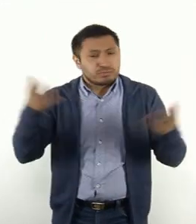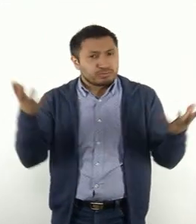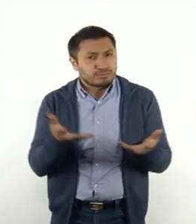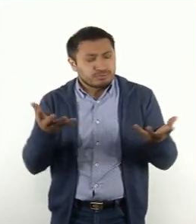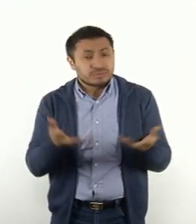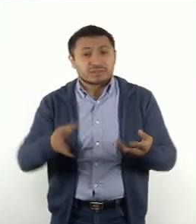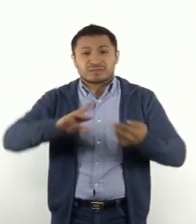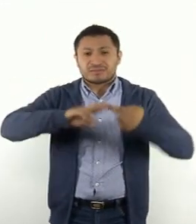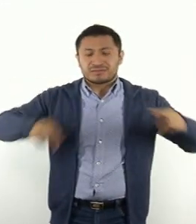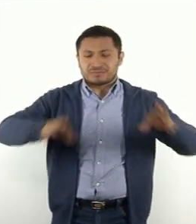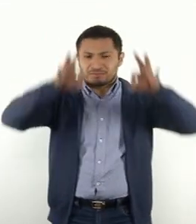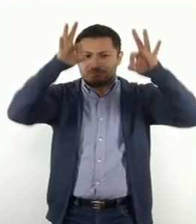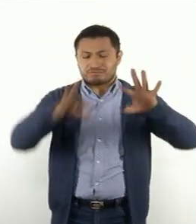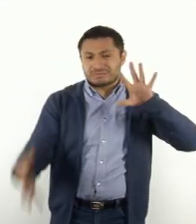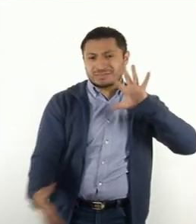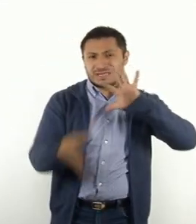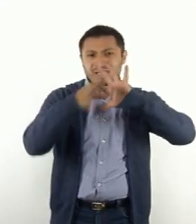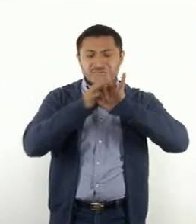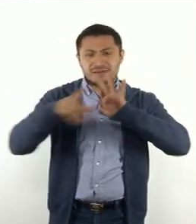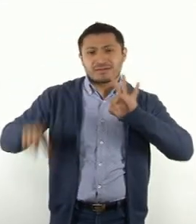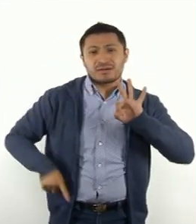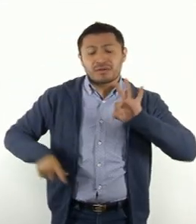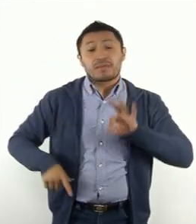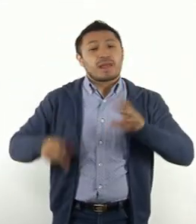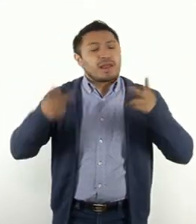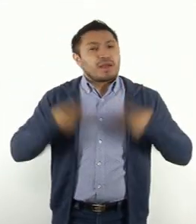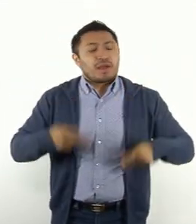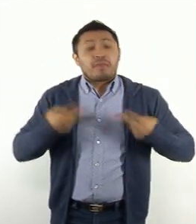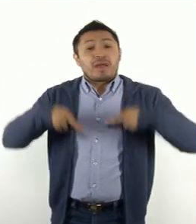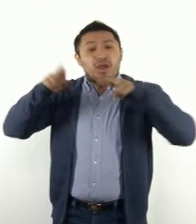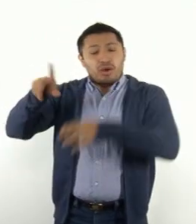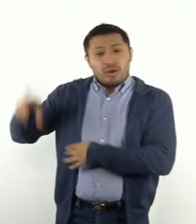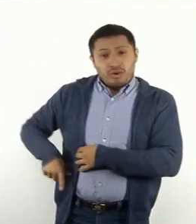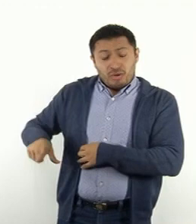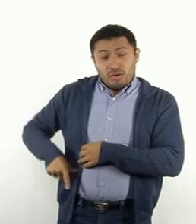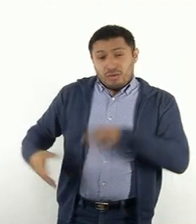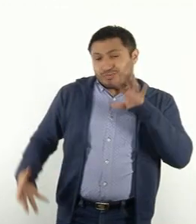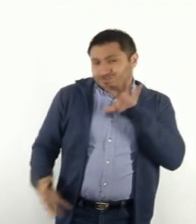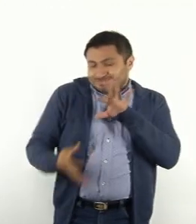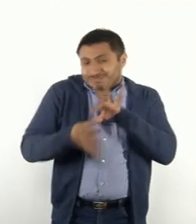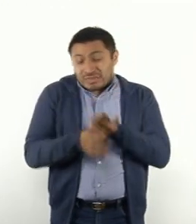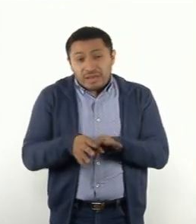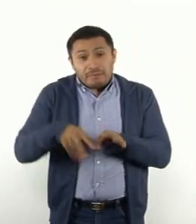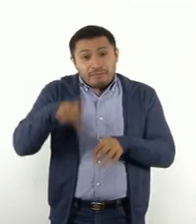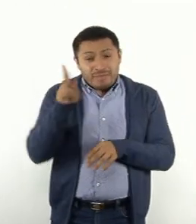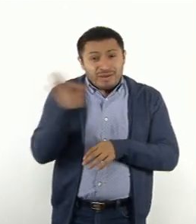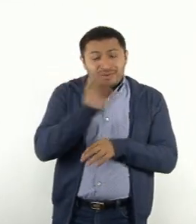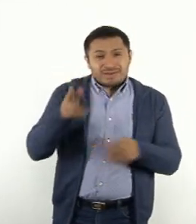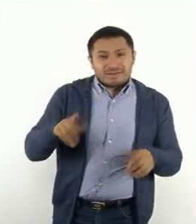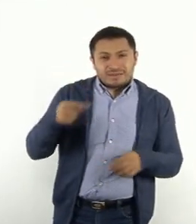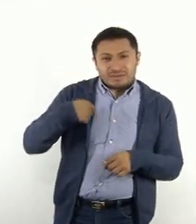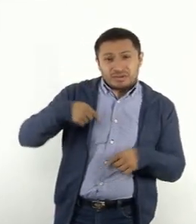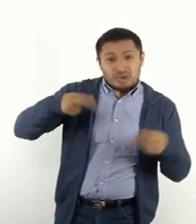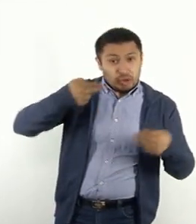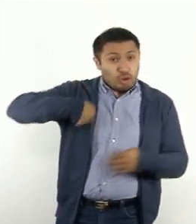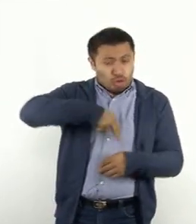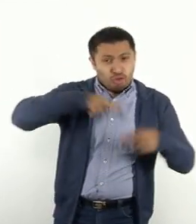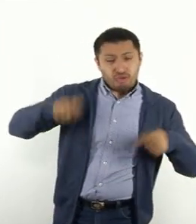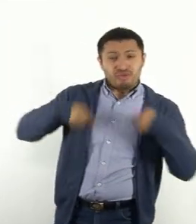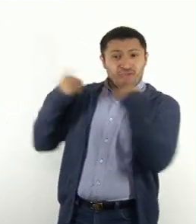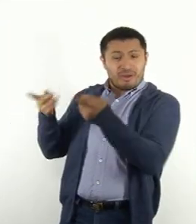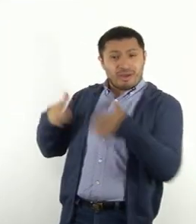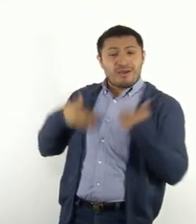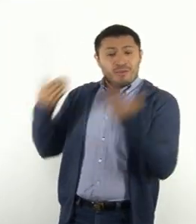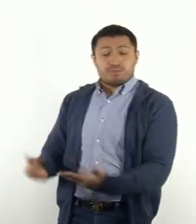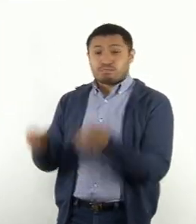buena relación con el Estado y sus representantes. Pero si la confianza en ellos disminuye, también flaquean